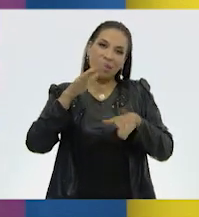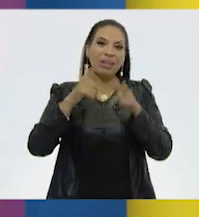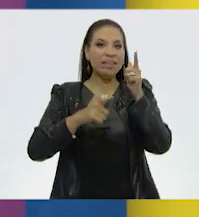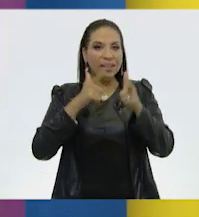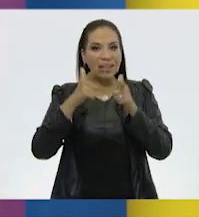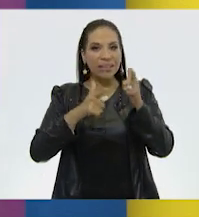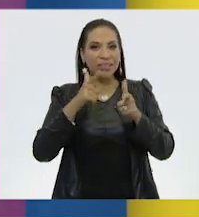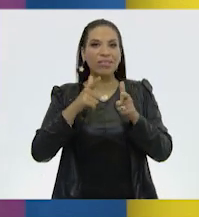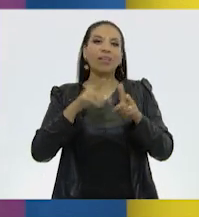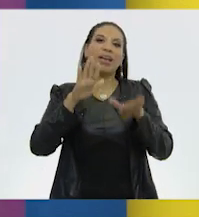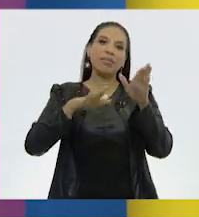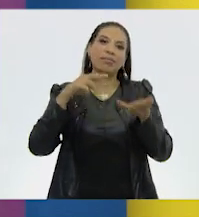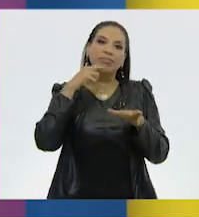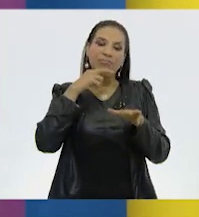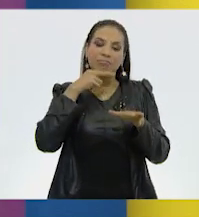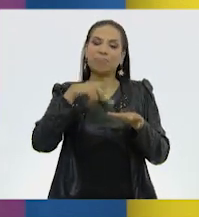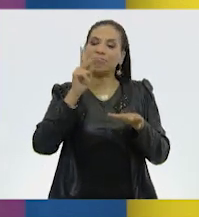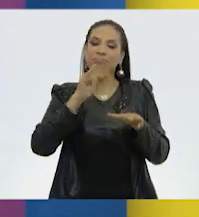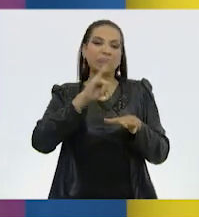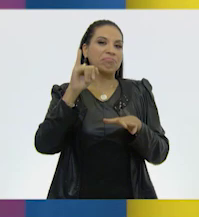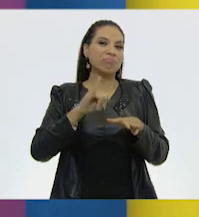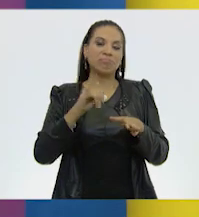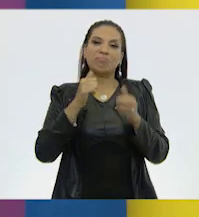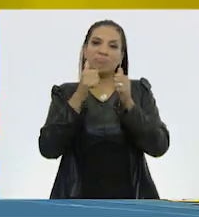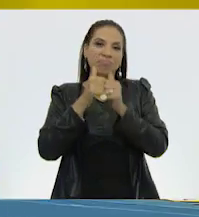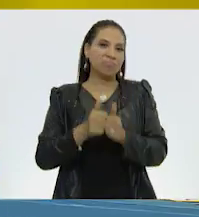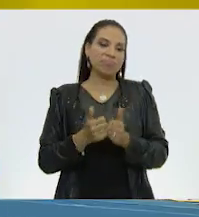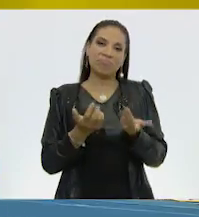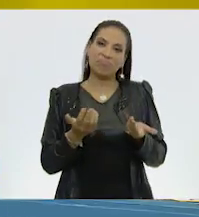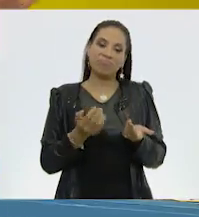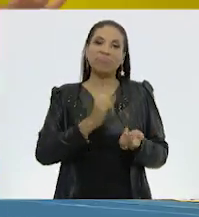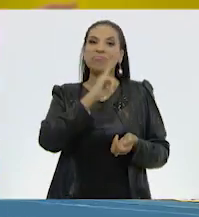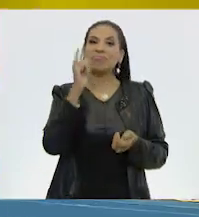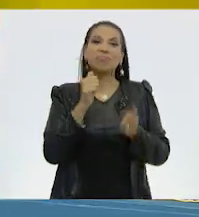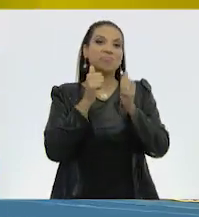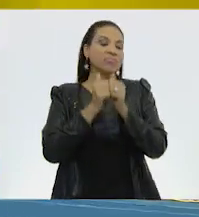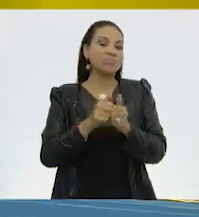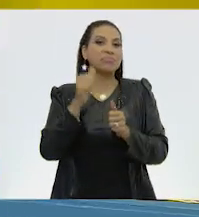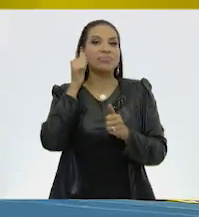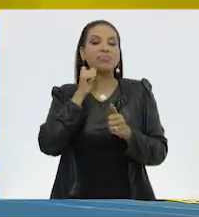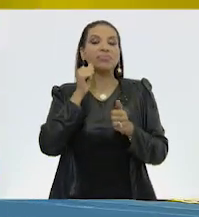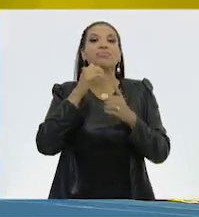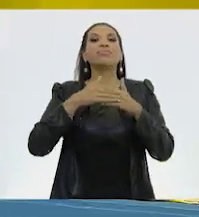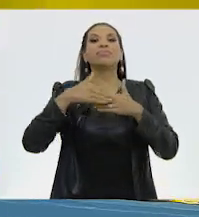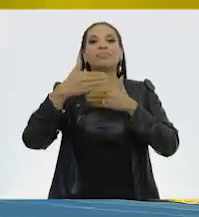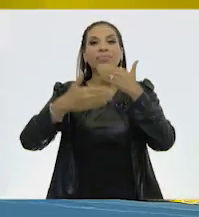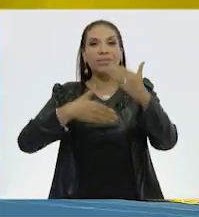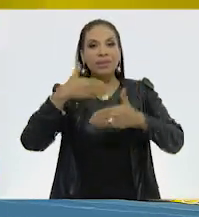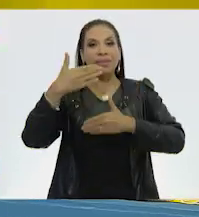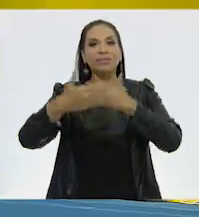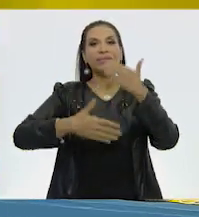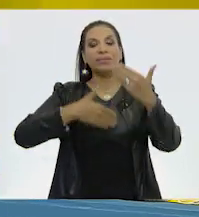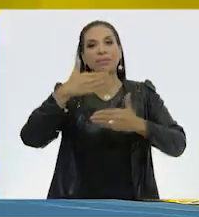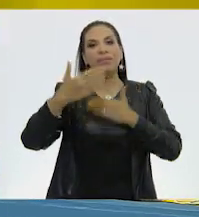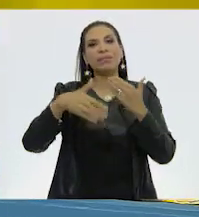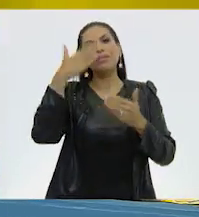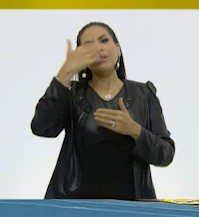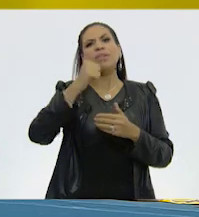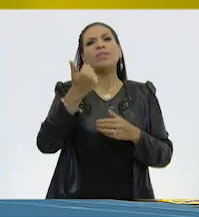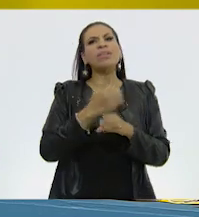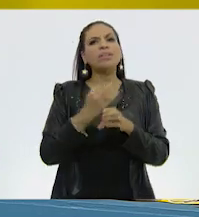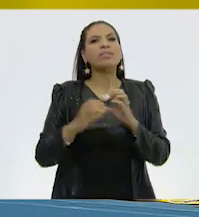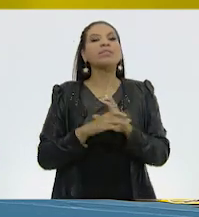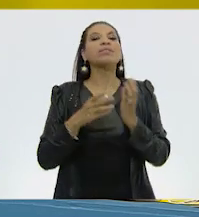pasa muy rápido, pero nunca se detiene. Así es, nunca se detiene y sigue avanzando y avanzando. ¿Y sabes otra